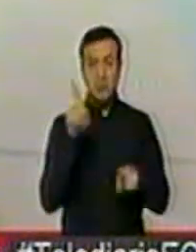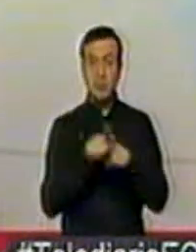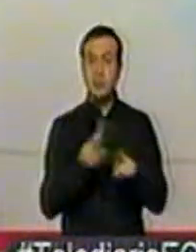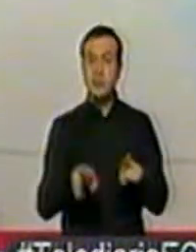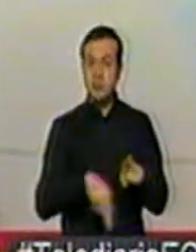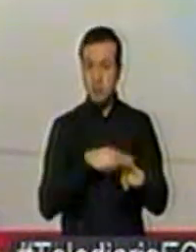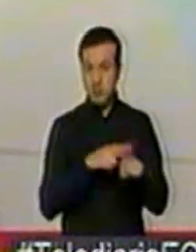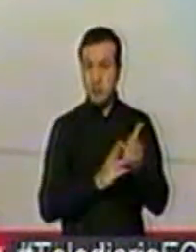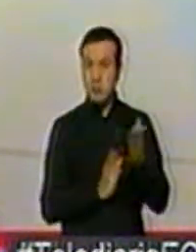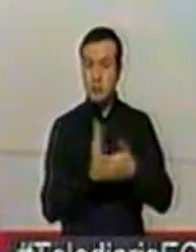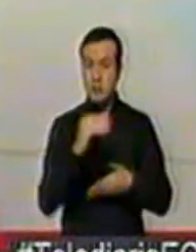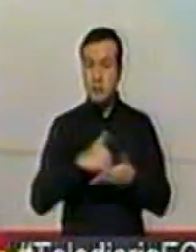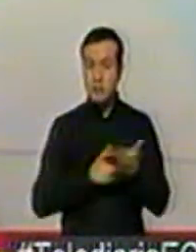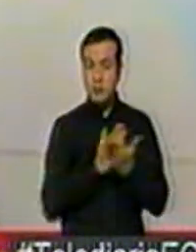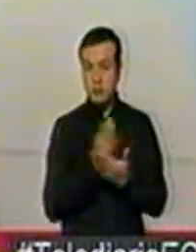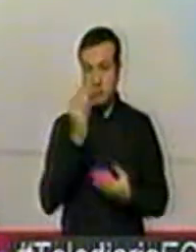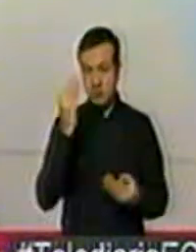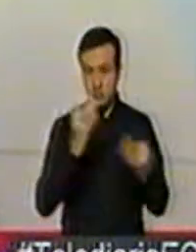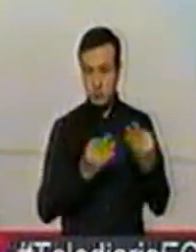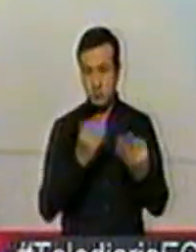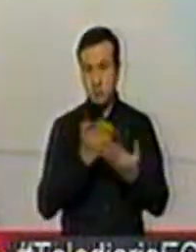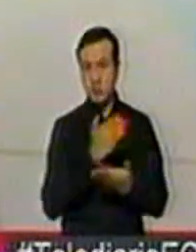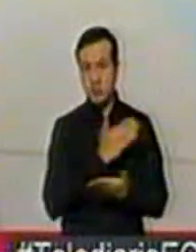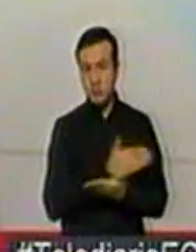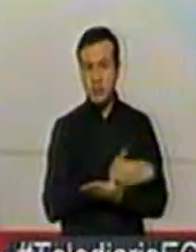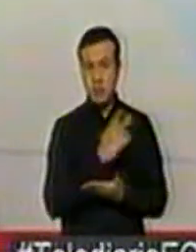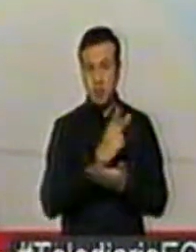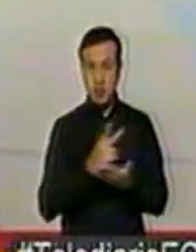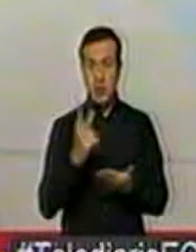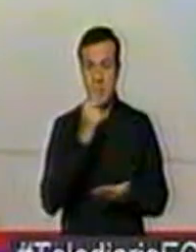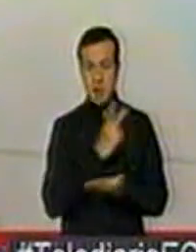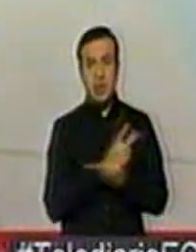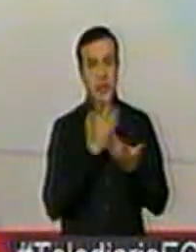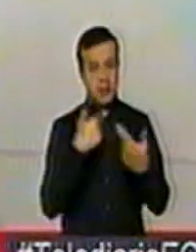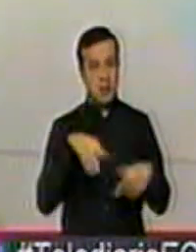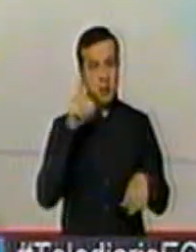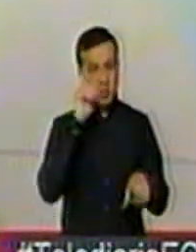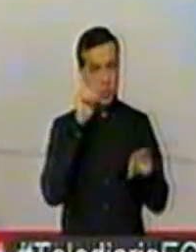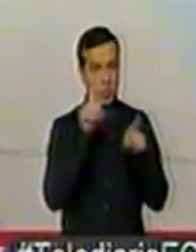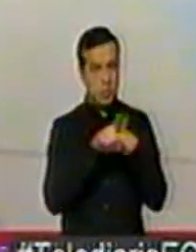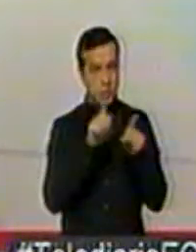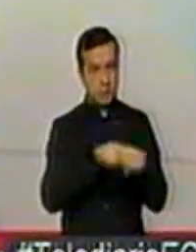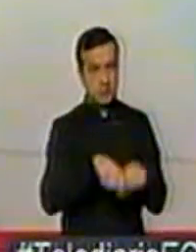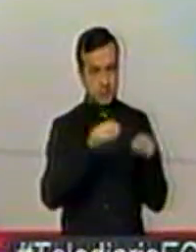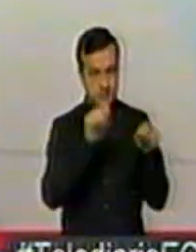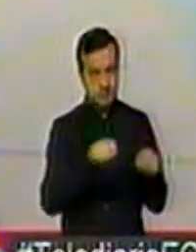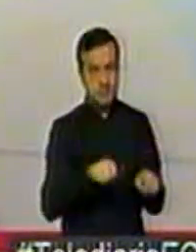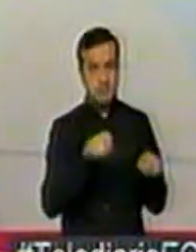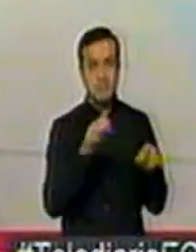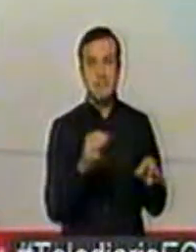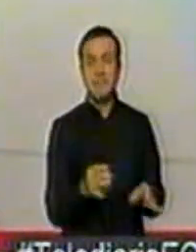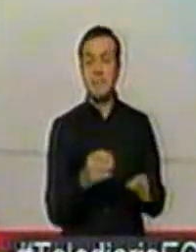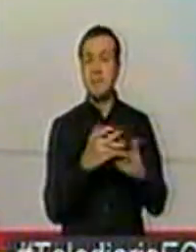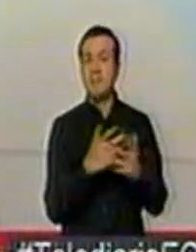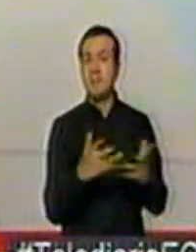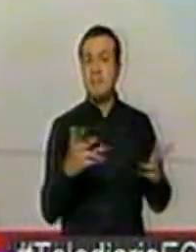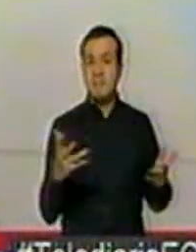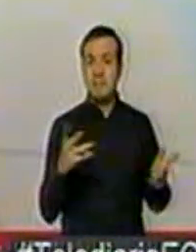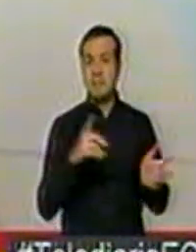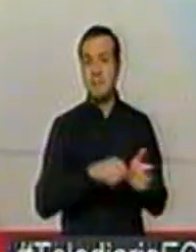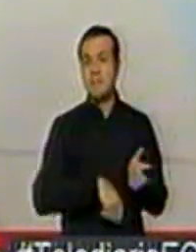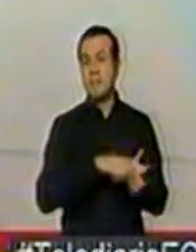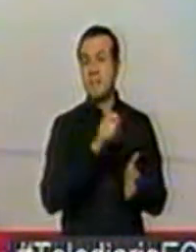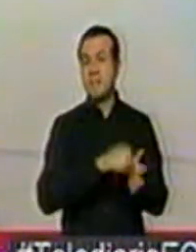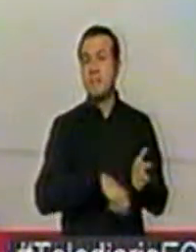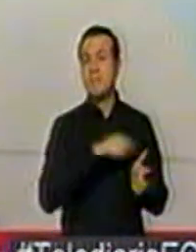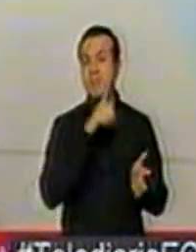acceso a la justicia. Hace alrededor de 2 semanas se firmó este acuerdo nacional, Básicamente, los firmantes fueron